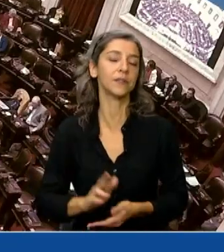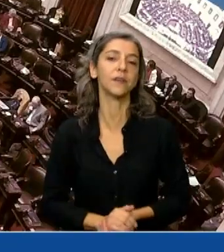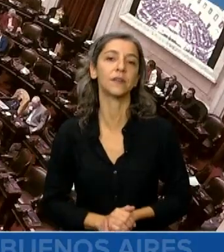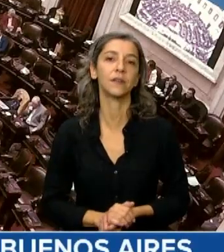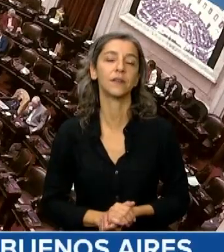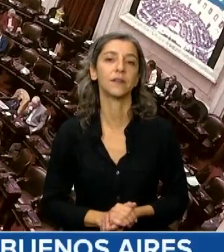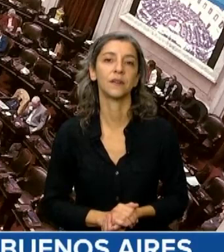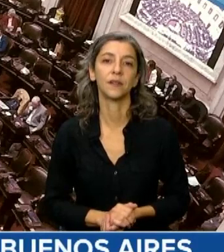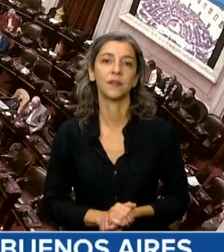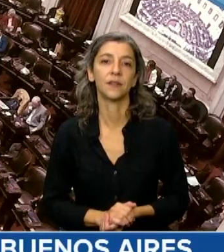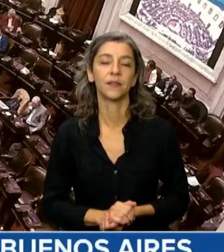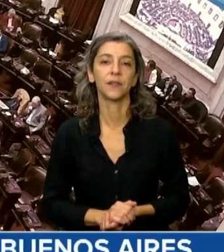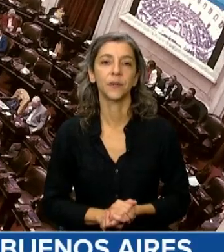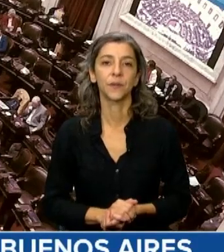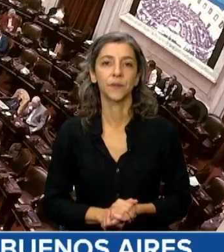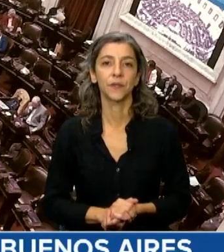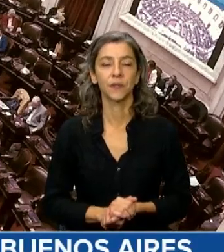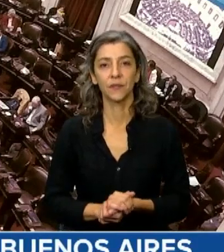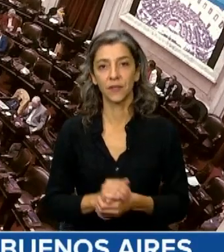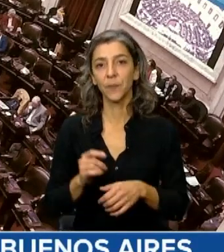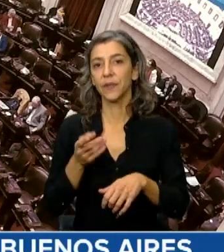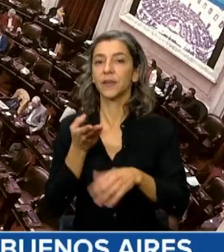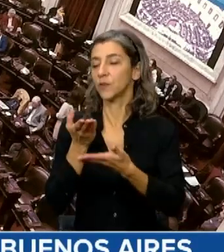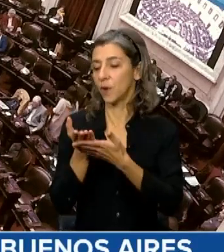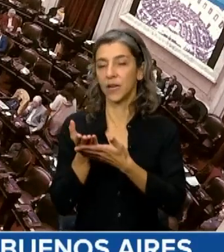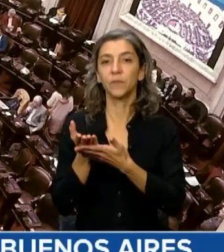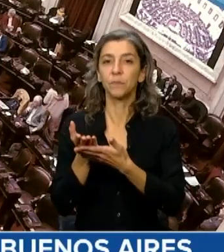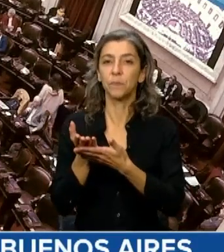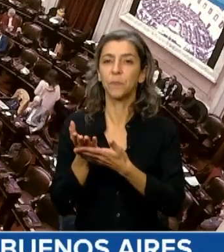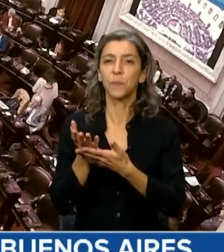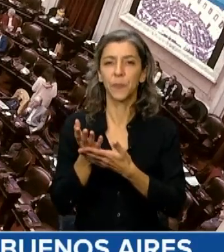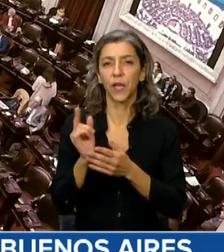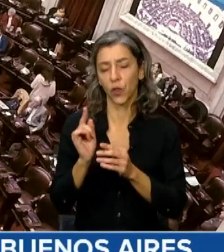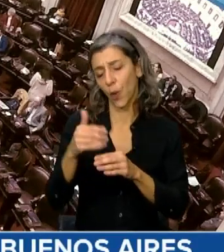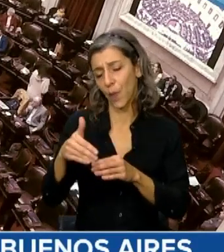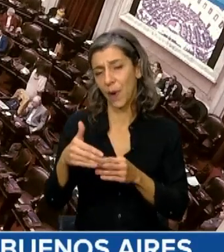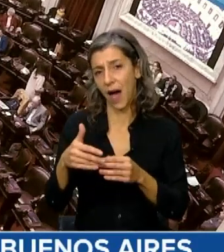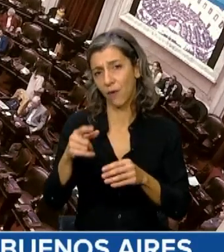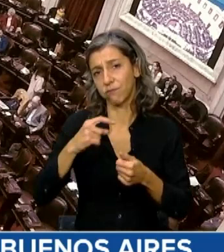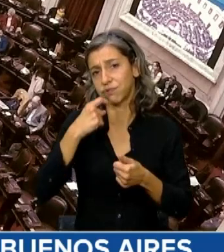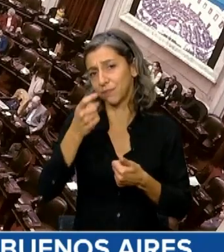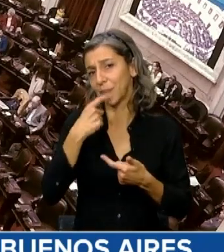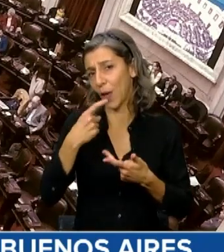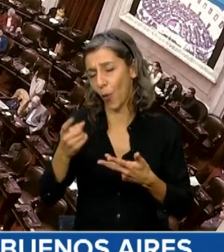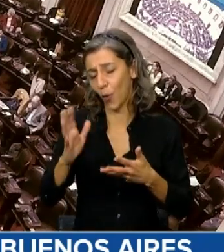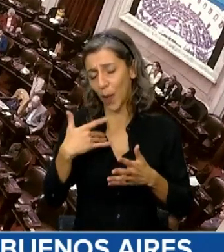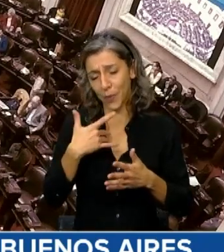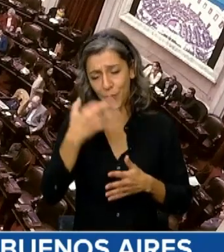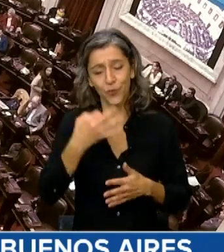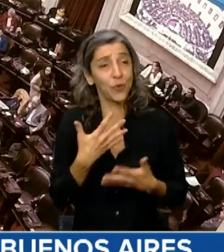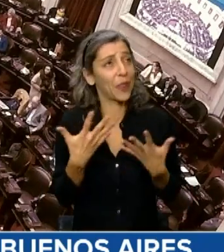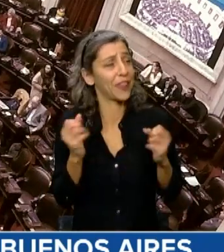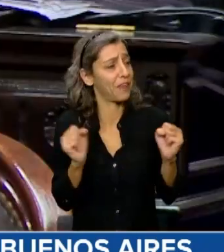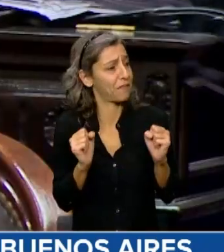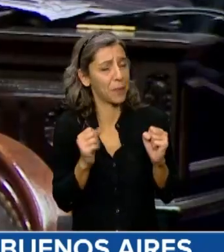Muchas gracias. En pocos minutos tendría muchas preguntas, jefe de gabinete. Con el día de frío de hoy, lo primero que le quiero preguntar, ¿qué pasó con